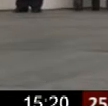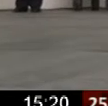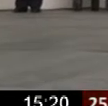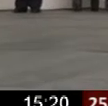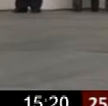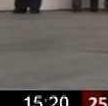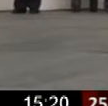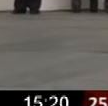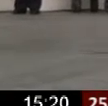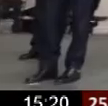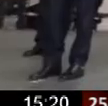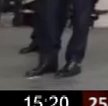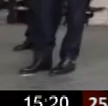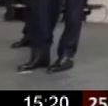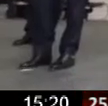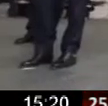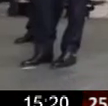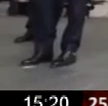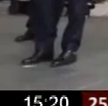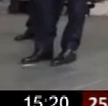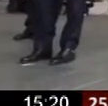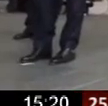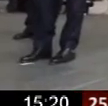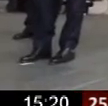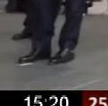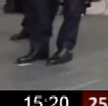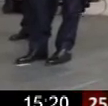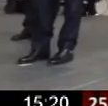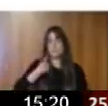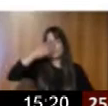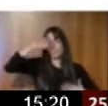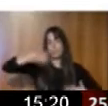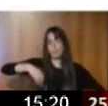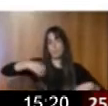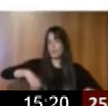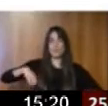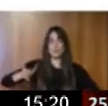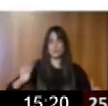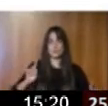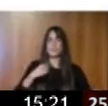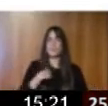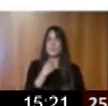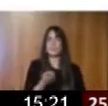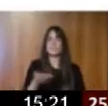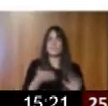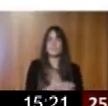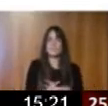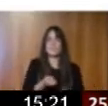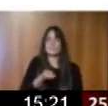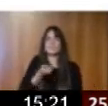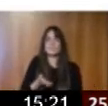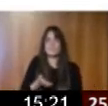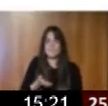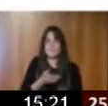las 41 víctimas mortales por violencia machista que llevamos en 2020. Homenajes y reconocimientos también por parte